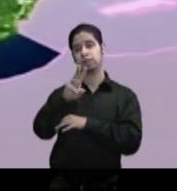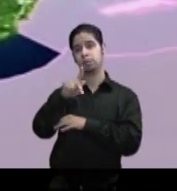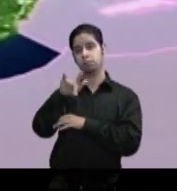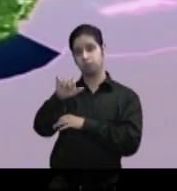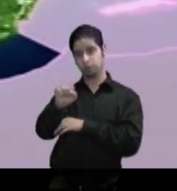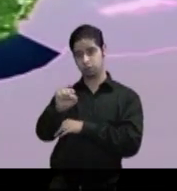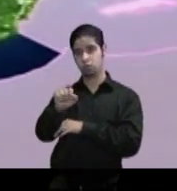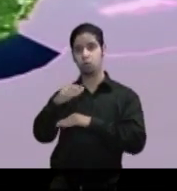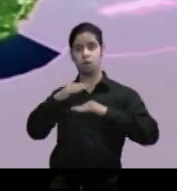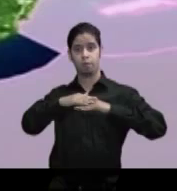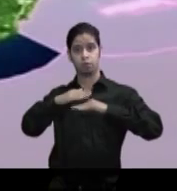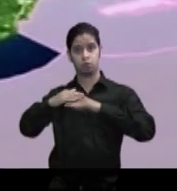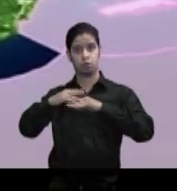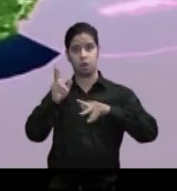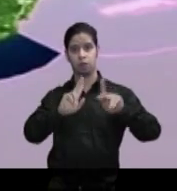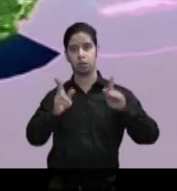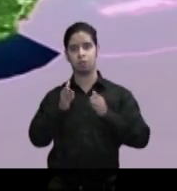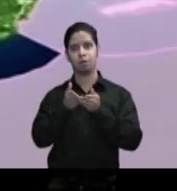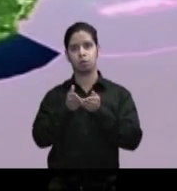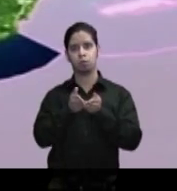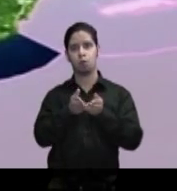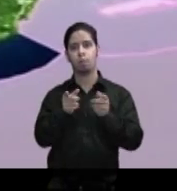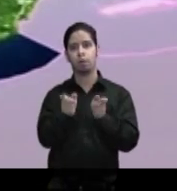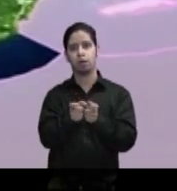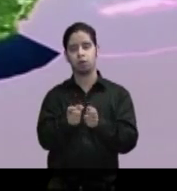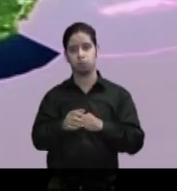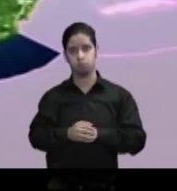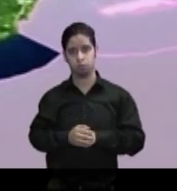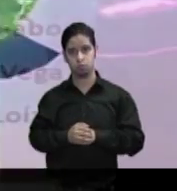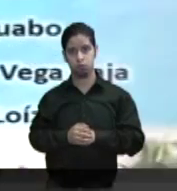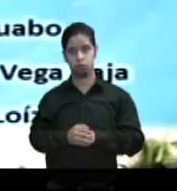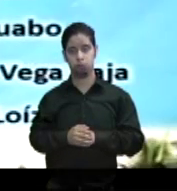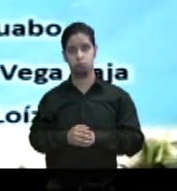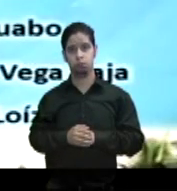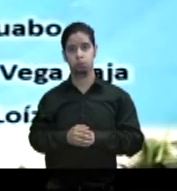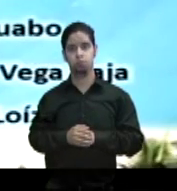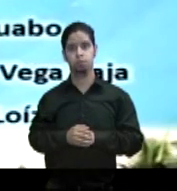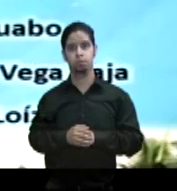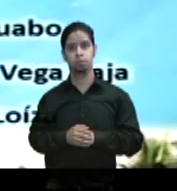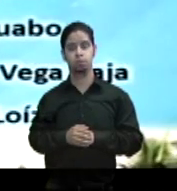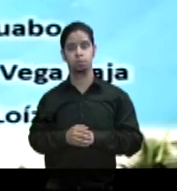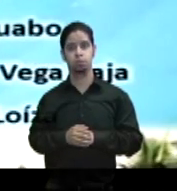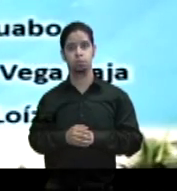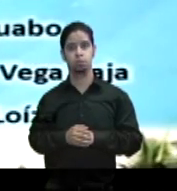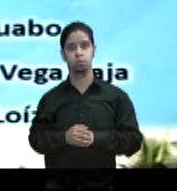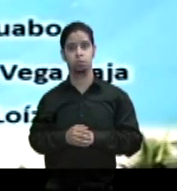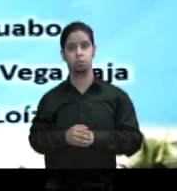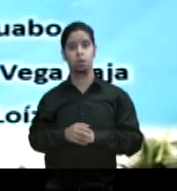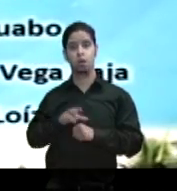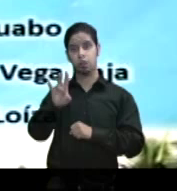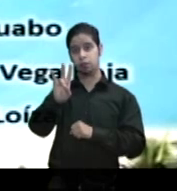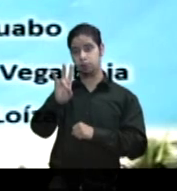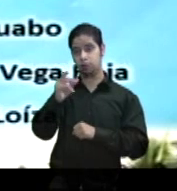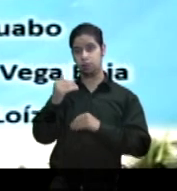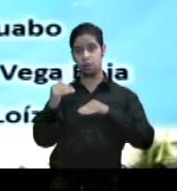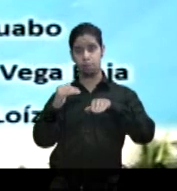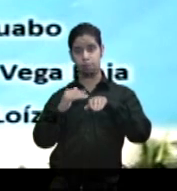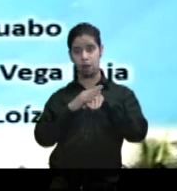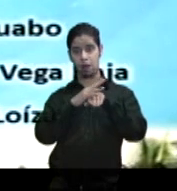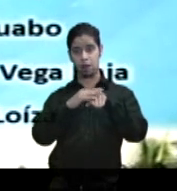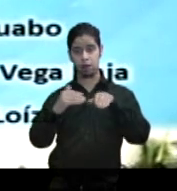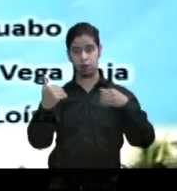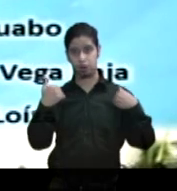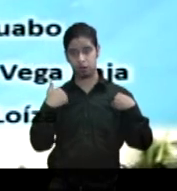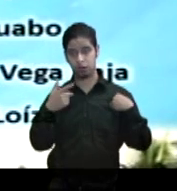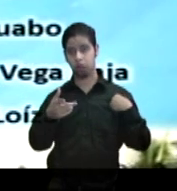pequeñas embarcaciones se mantendrá en efecto hasta el domingo a las 6 de la tarde. Además, hay 7 playas que presentan alta contaminación bacteriológica